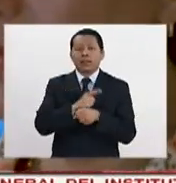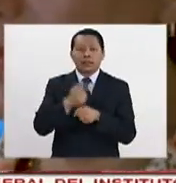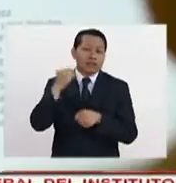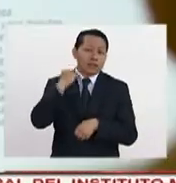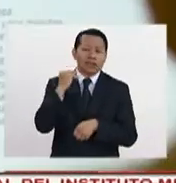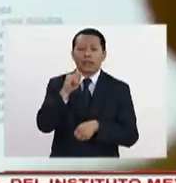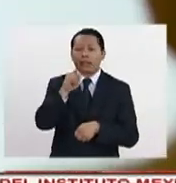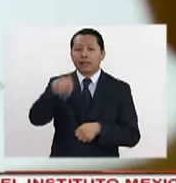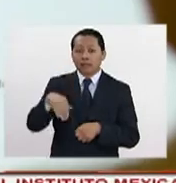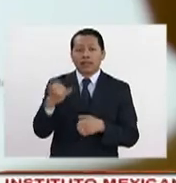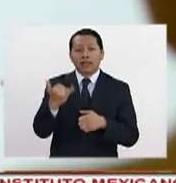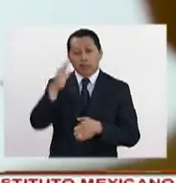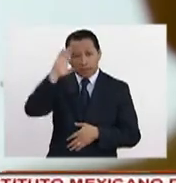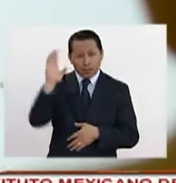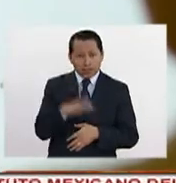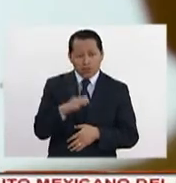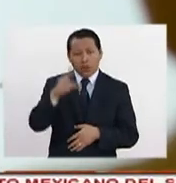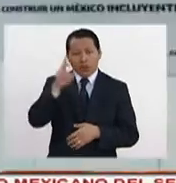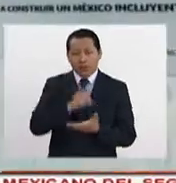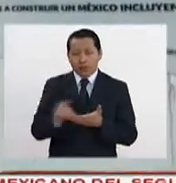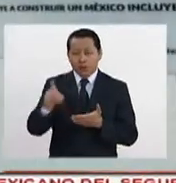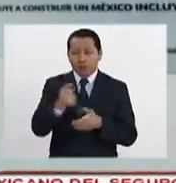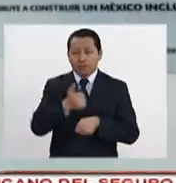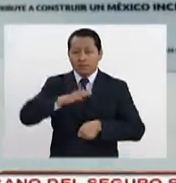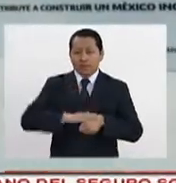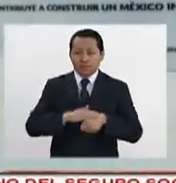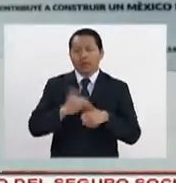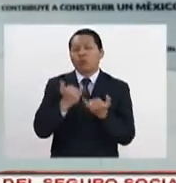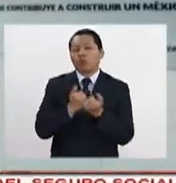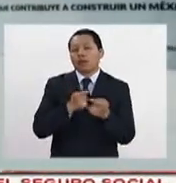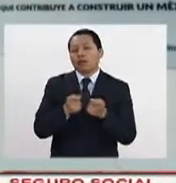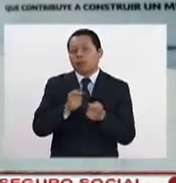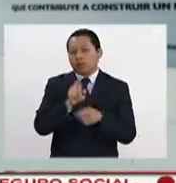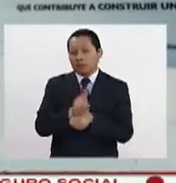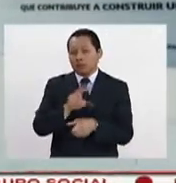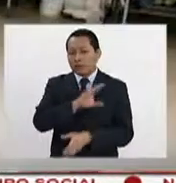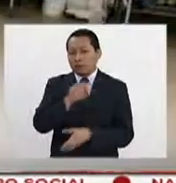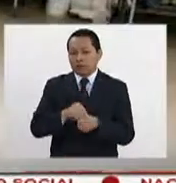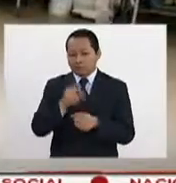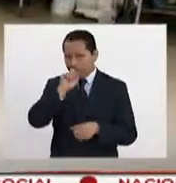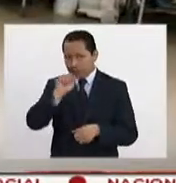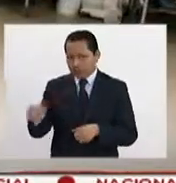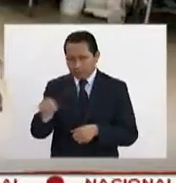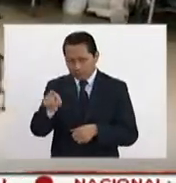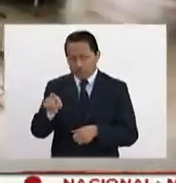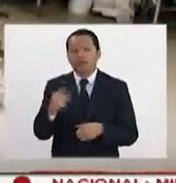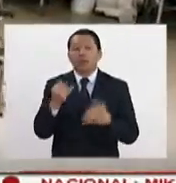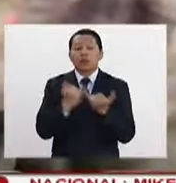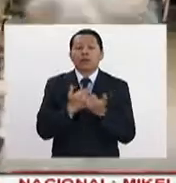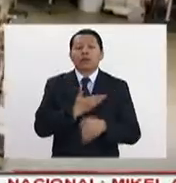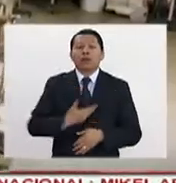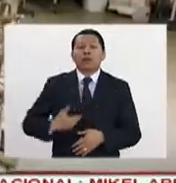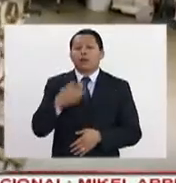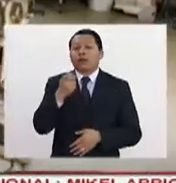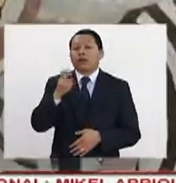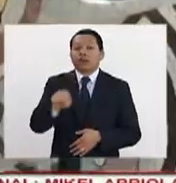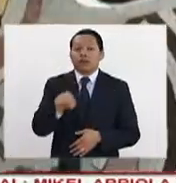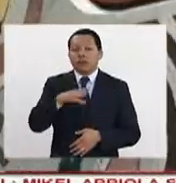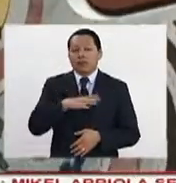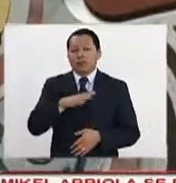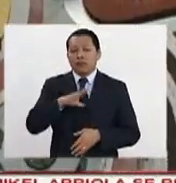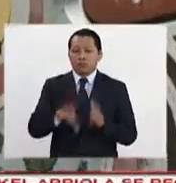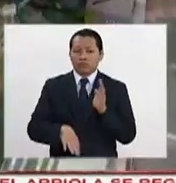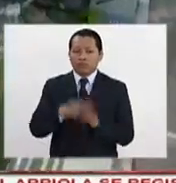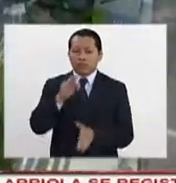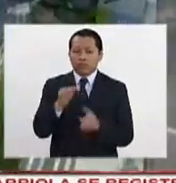por el ITAM y maestro en Derecho Administrativo y de Regulación también en esa misma institución. El presidente Peña Nieto destacó